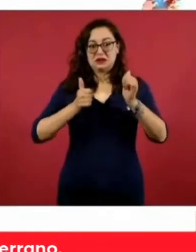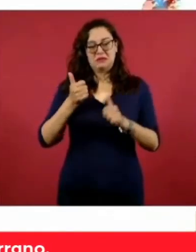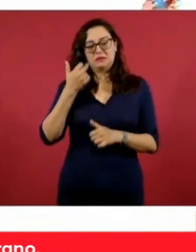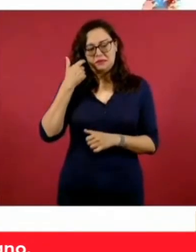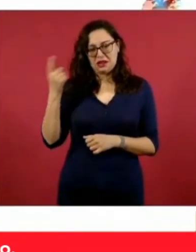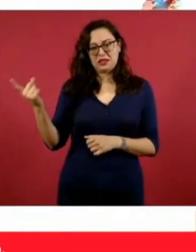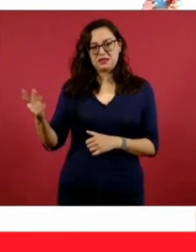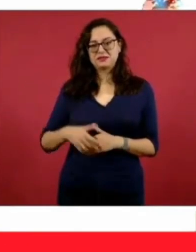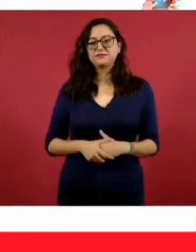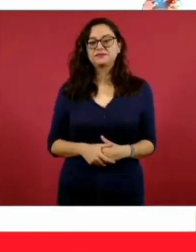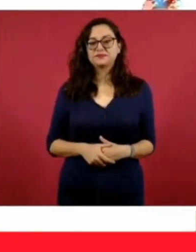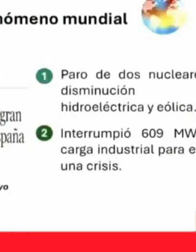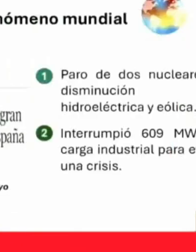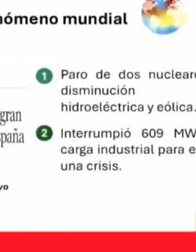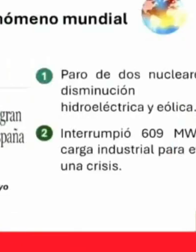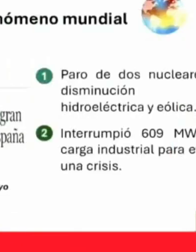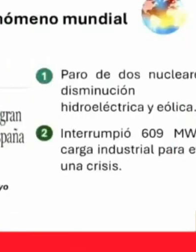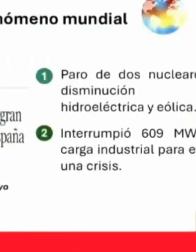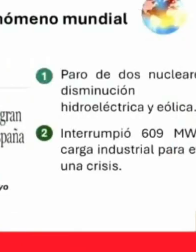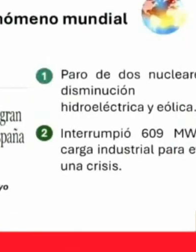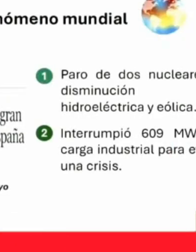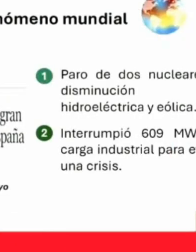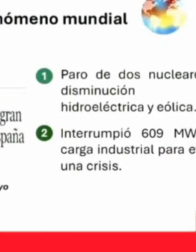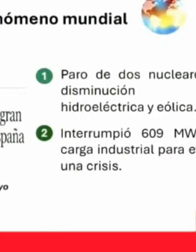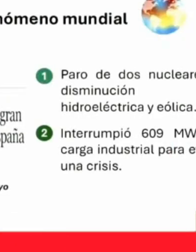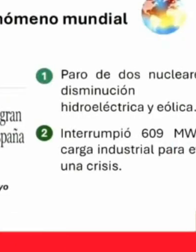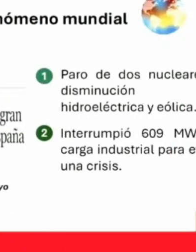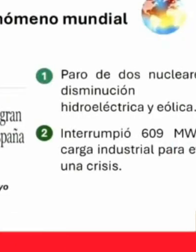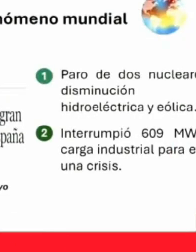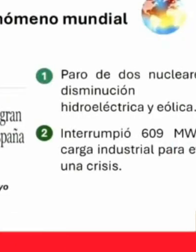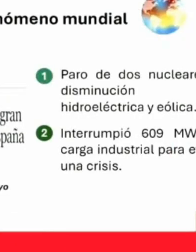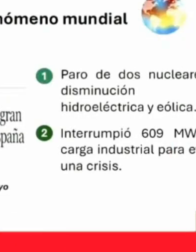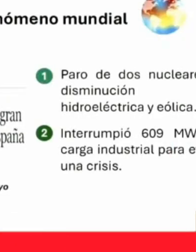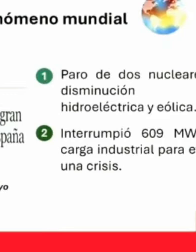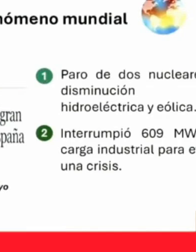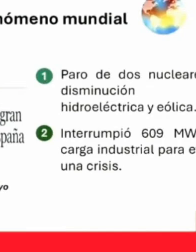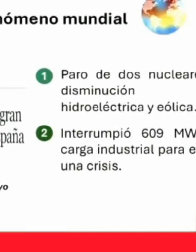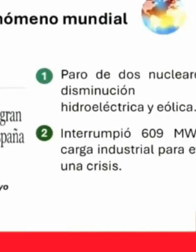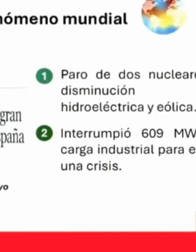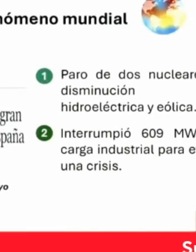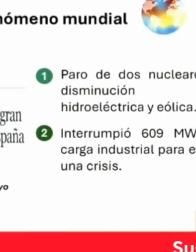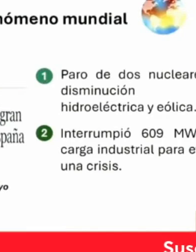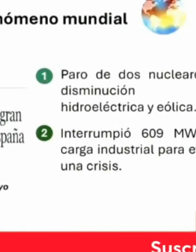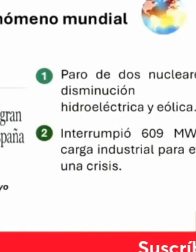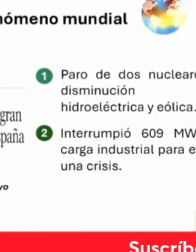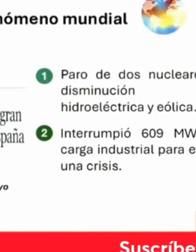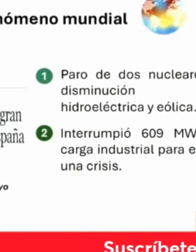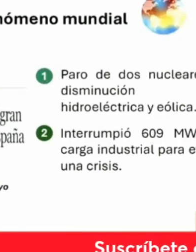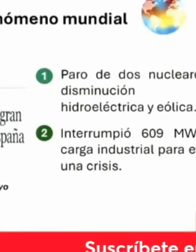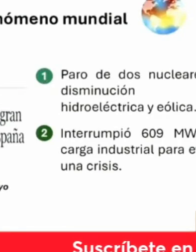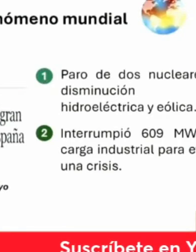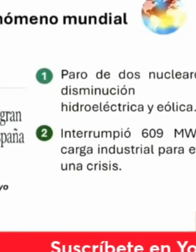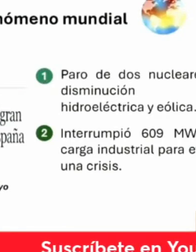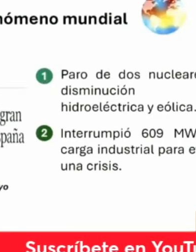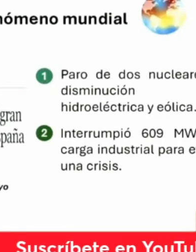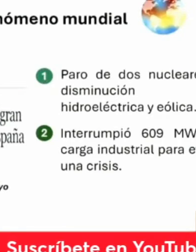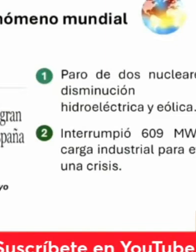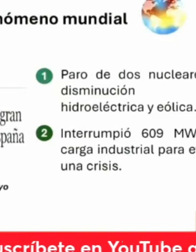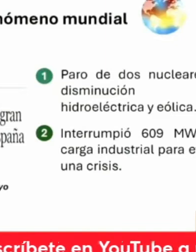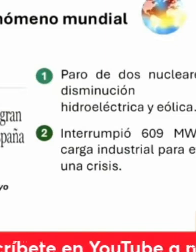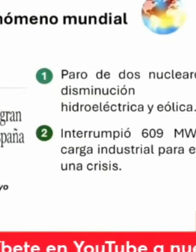de Electricidad o quien atiende lo de comunicación social de